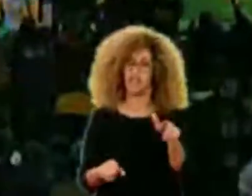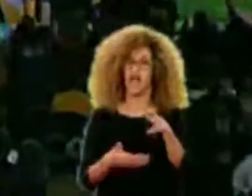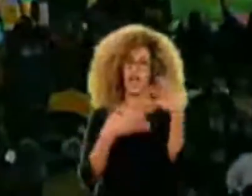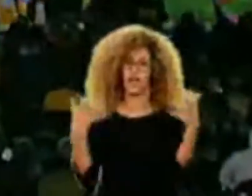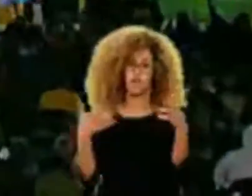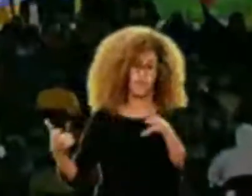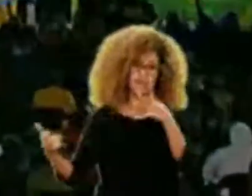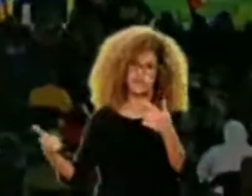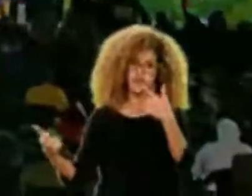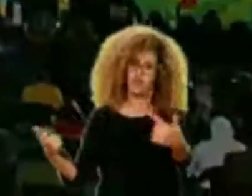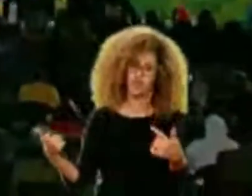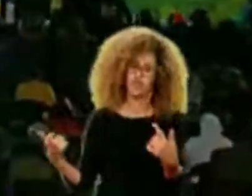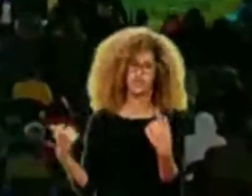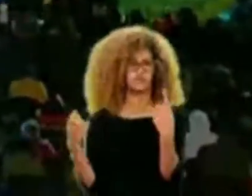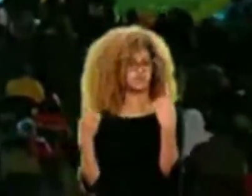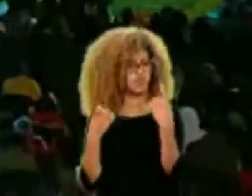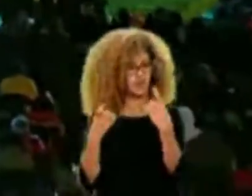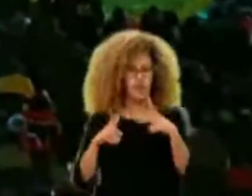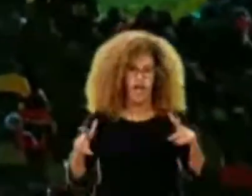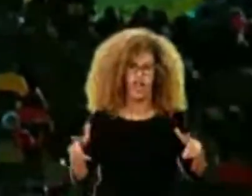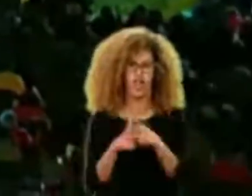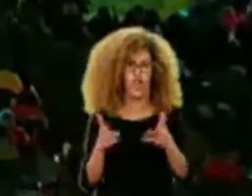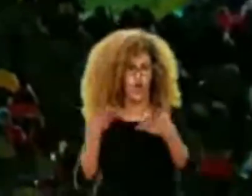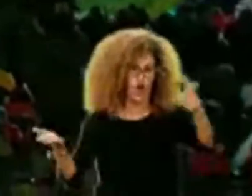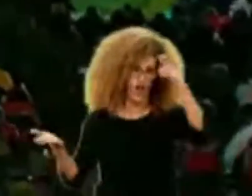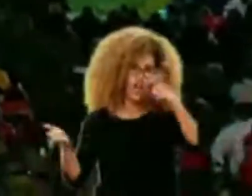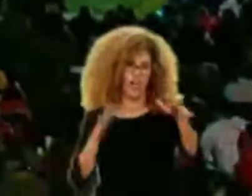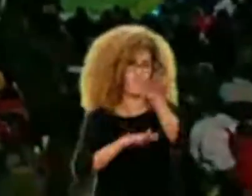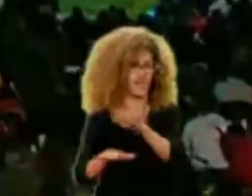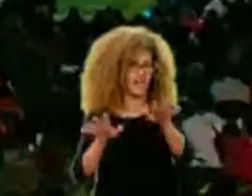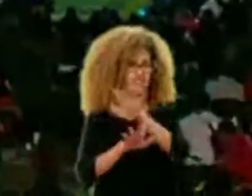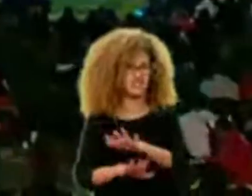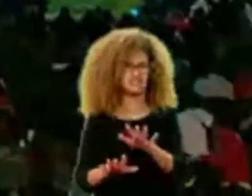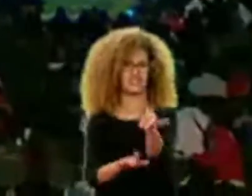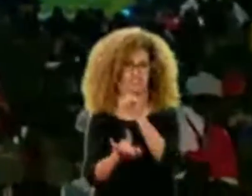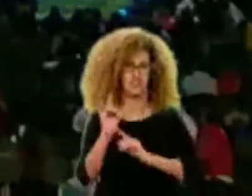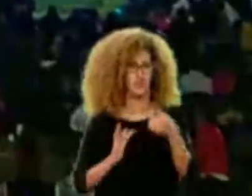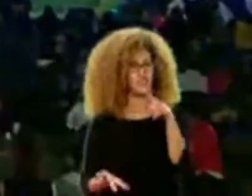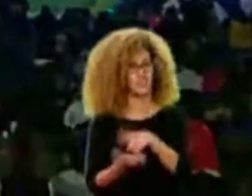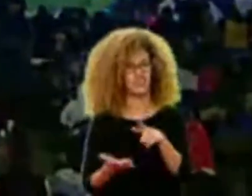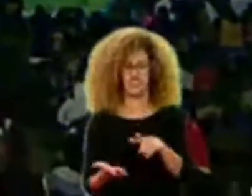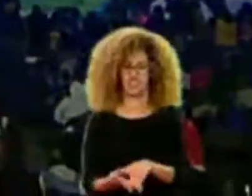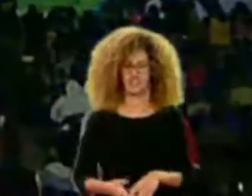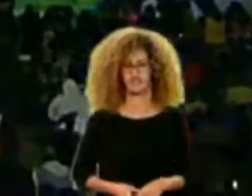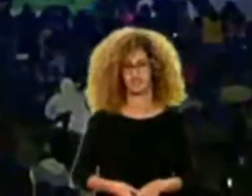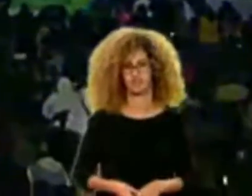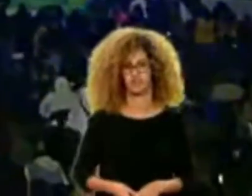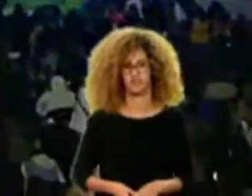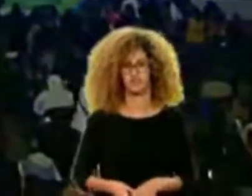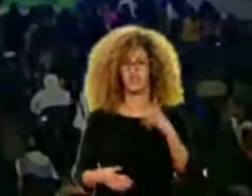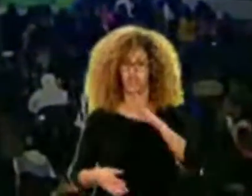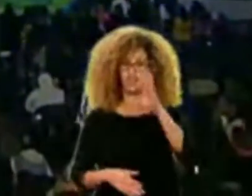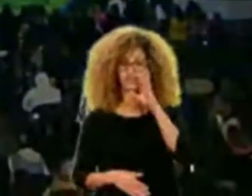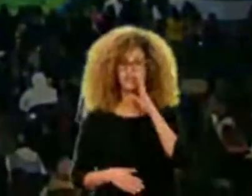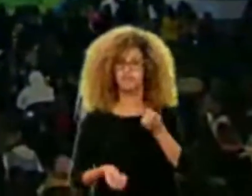la necesidad de volver a conquistar al público y a sus seguidores en general. Como les contaba, ahí tienen una auténtica artillería